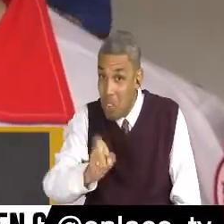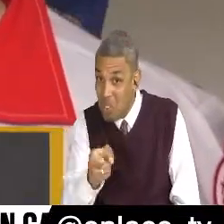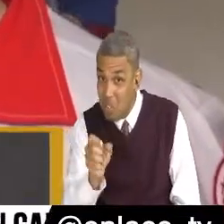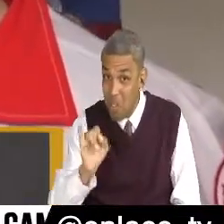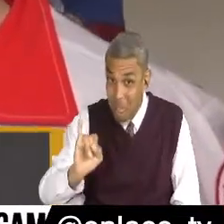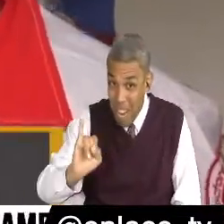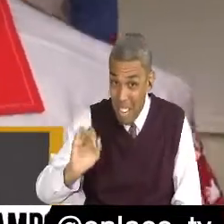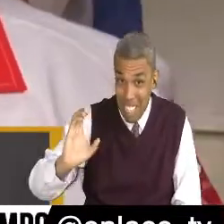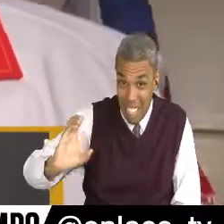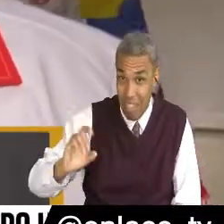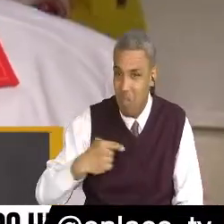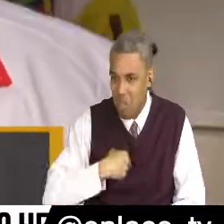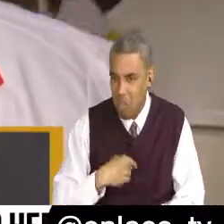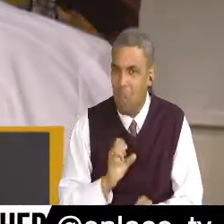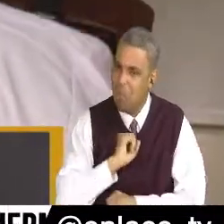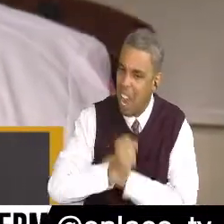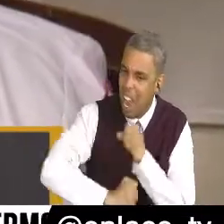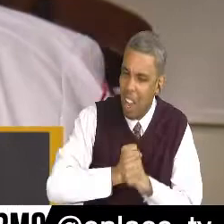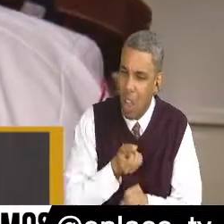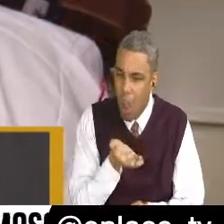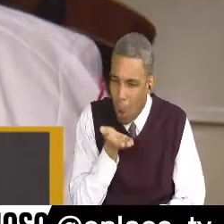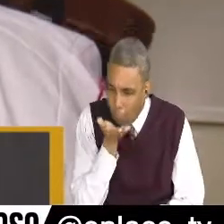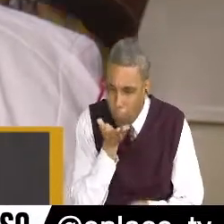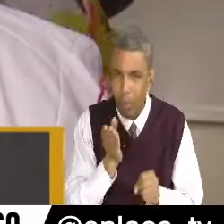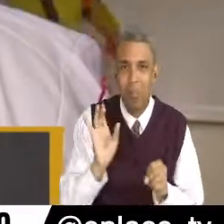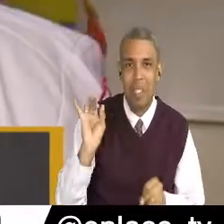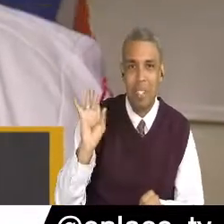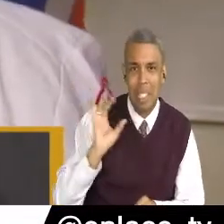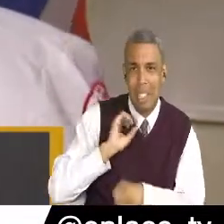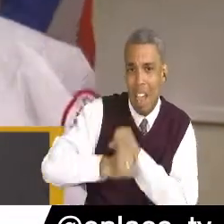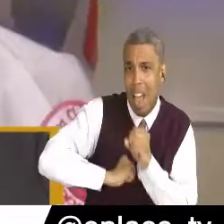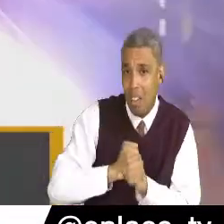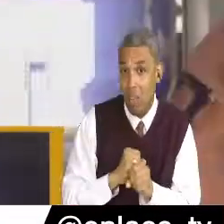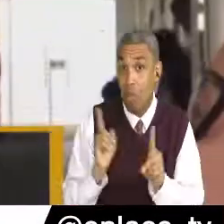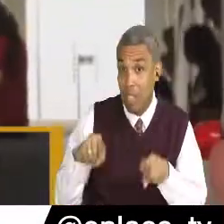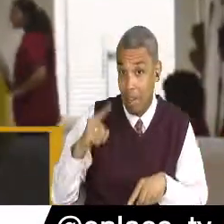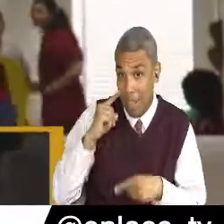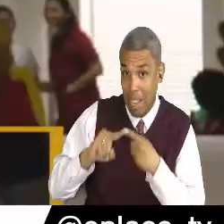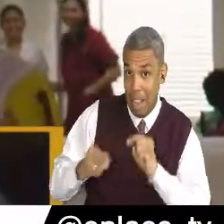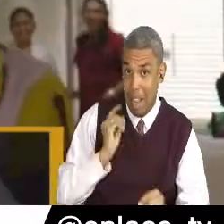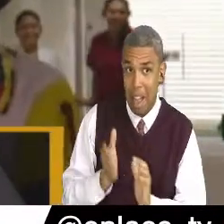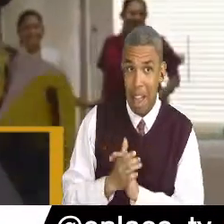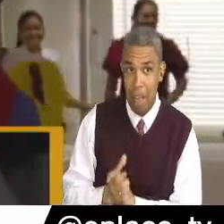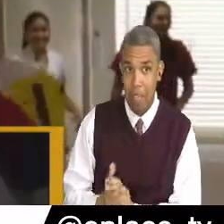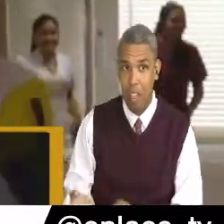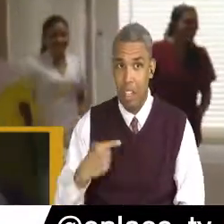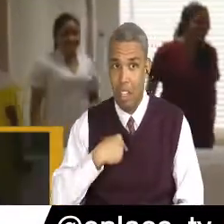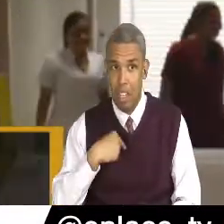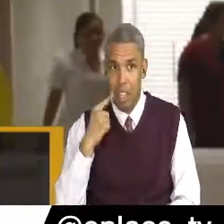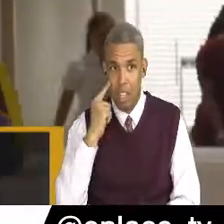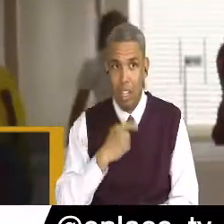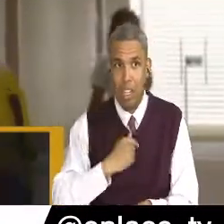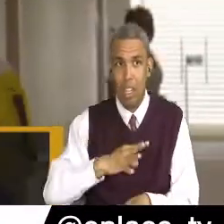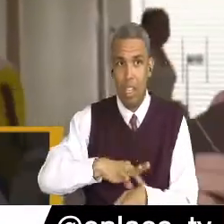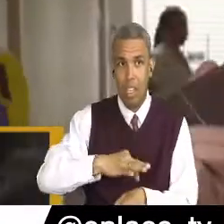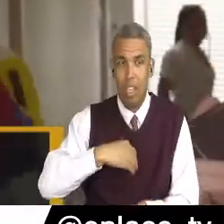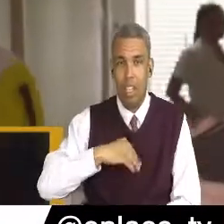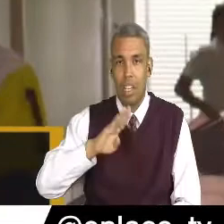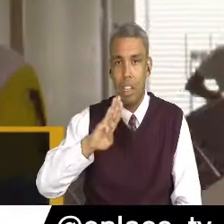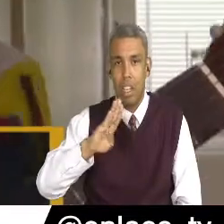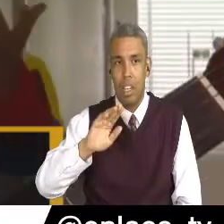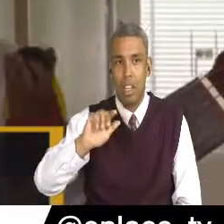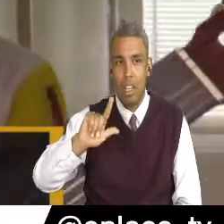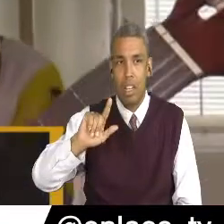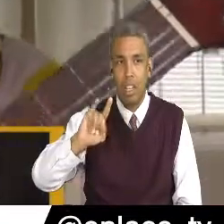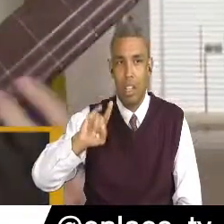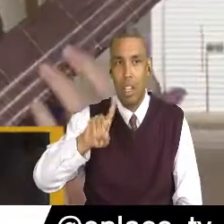estoy cumpliendo 15 años, pero también vine con otros amigos. Hola, mucho gusto, yo soy la doctora Blue China y estoy muy feliz de